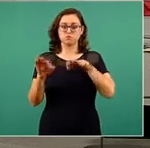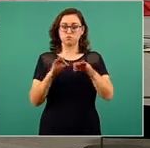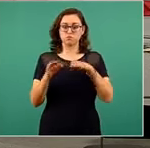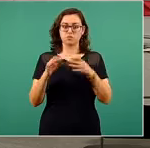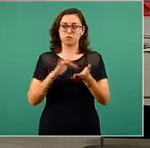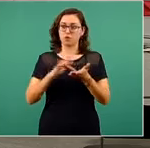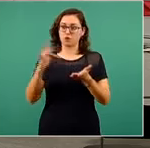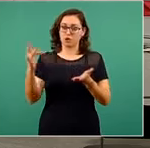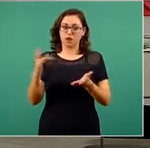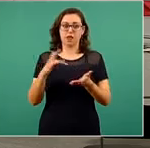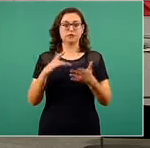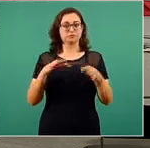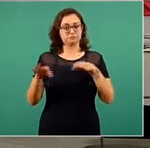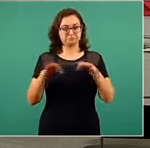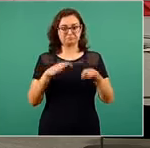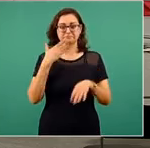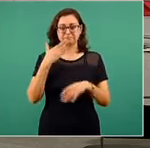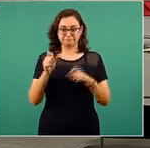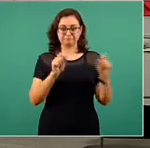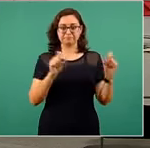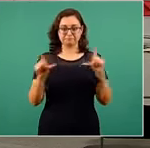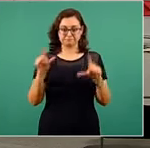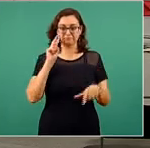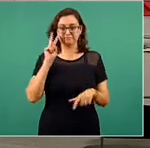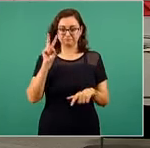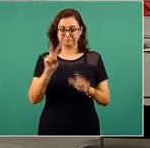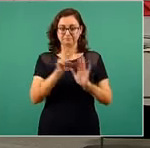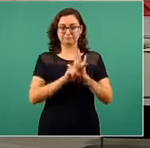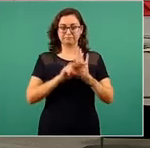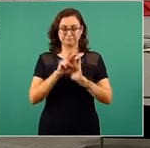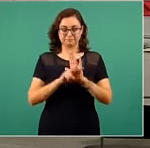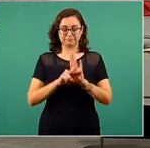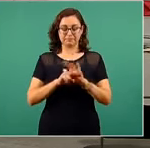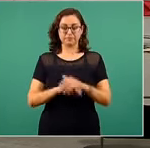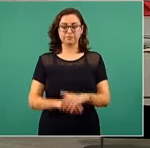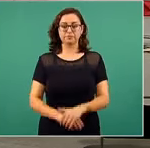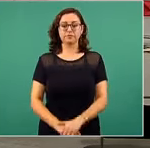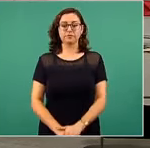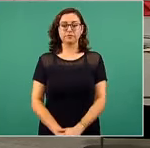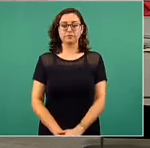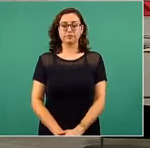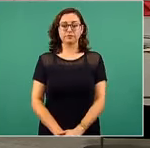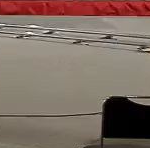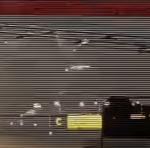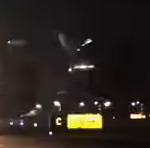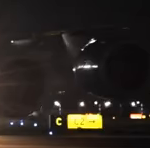por su excelente trabajo, y aquí vamos a ver el video que nos prepararon.